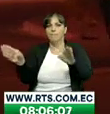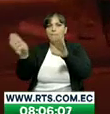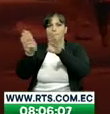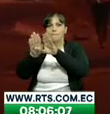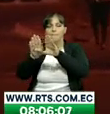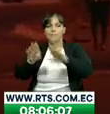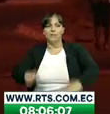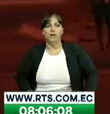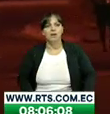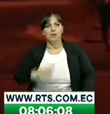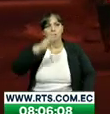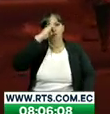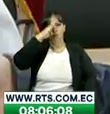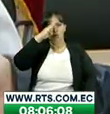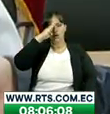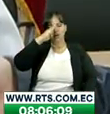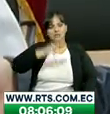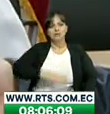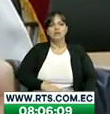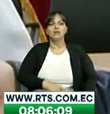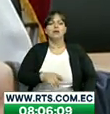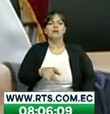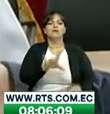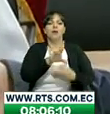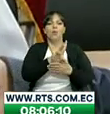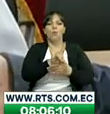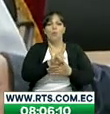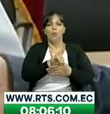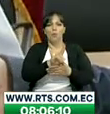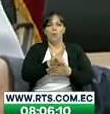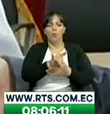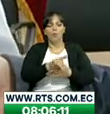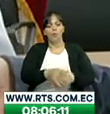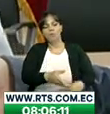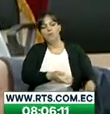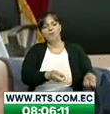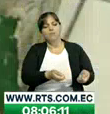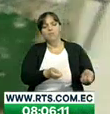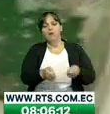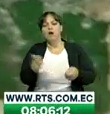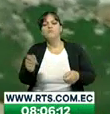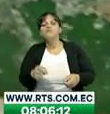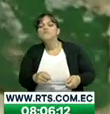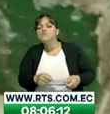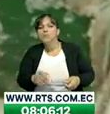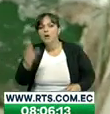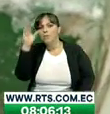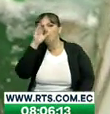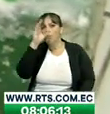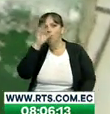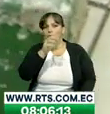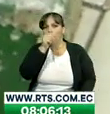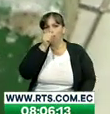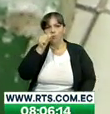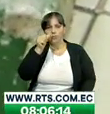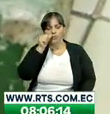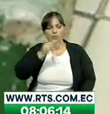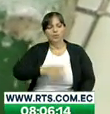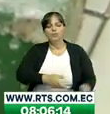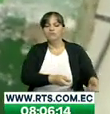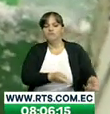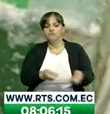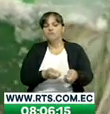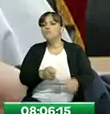de antinarcóticos entonces está la investigación e inteligencia estamos trabajando tenemos 24 años para trabajar